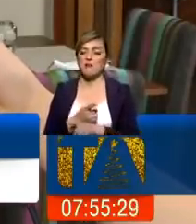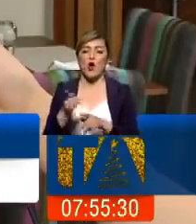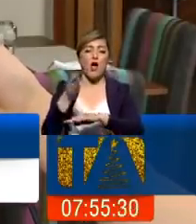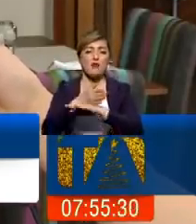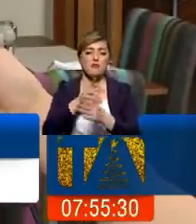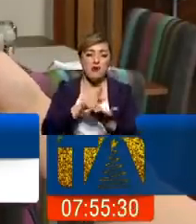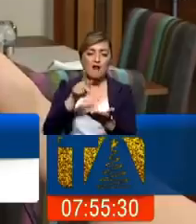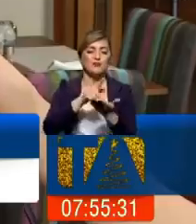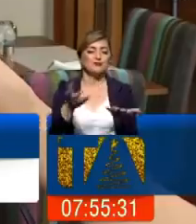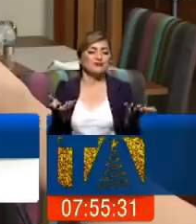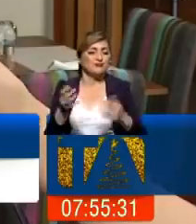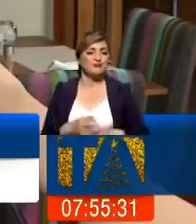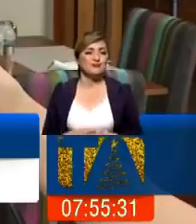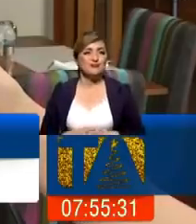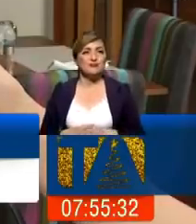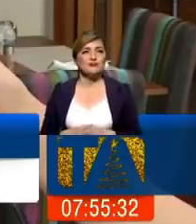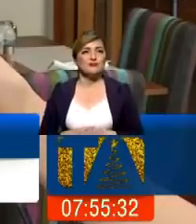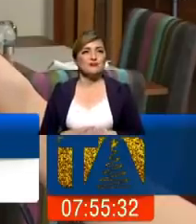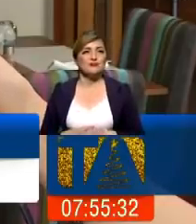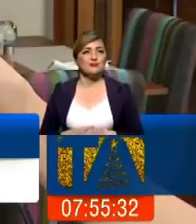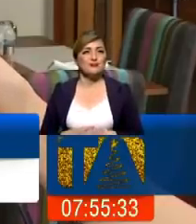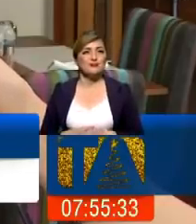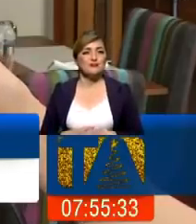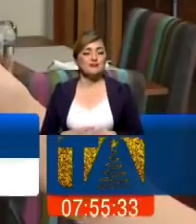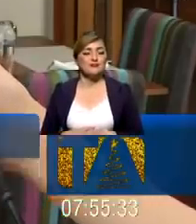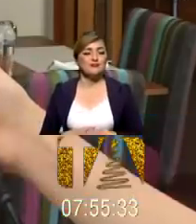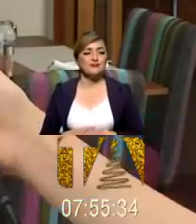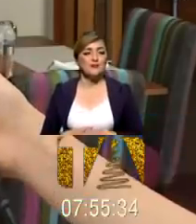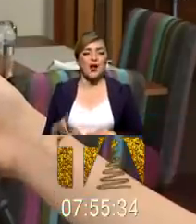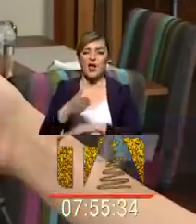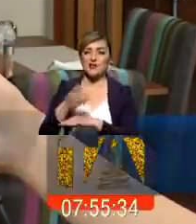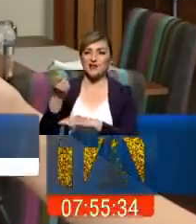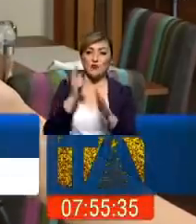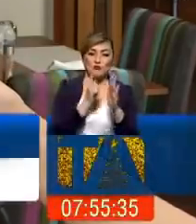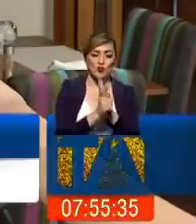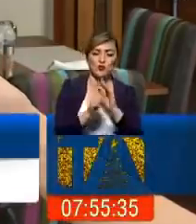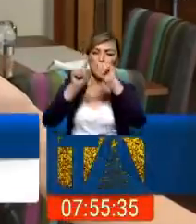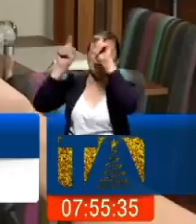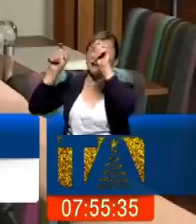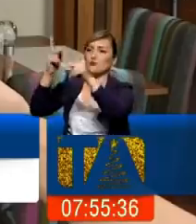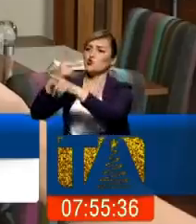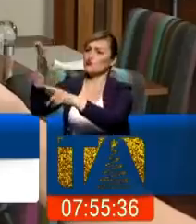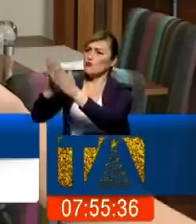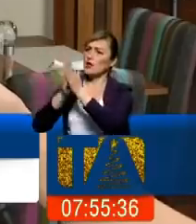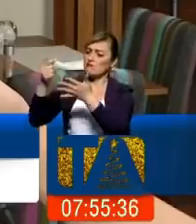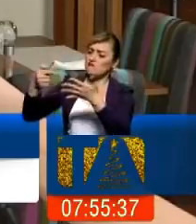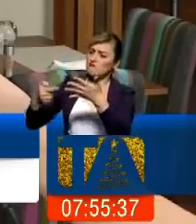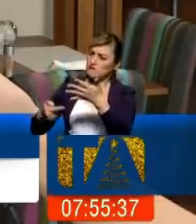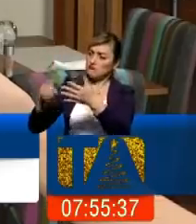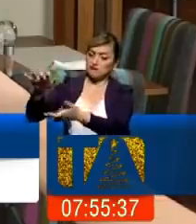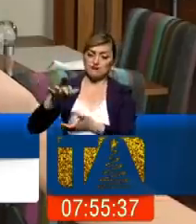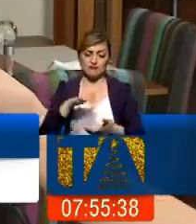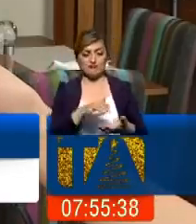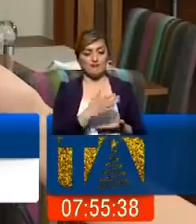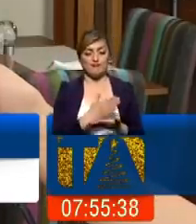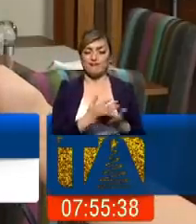anticipos. Entonces nosotros recibimos anticipos, hacemos los pedidos a los proveedores nos traen el producto y la gente dice, bueno, esto es fuerza